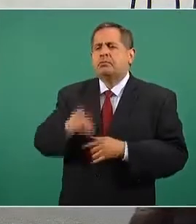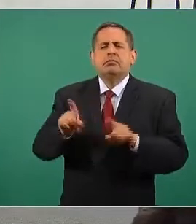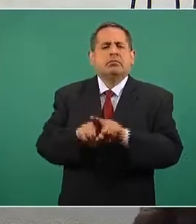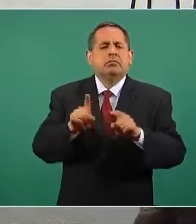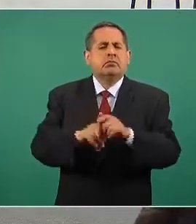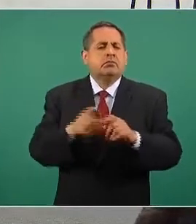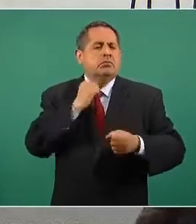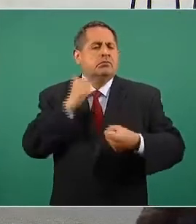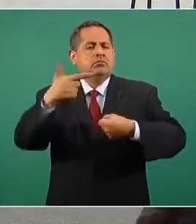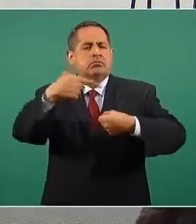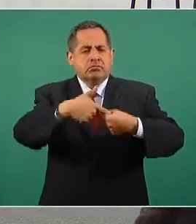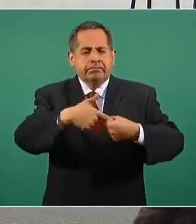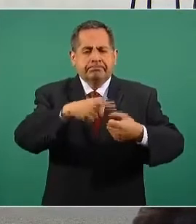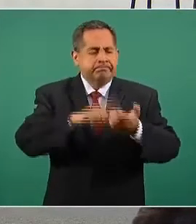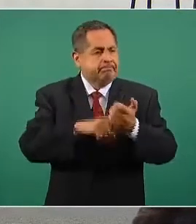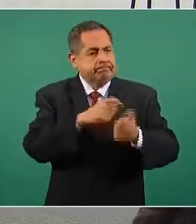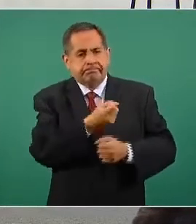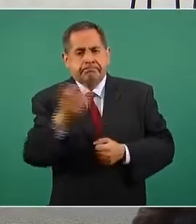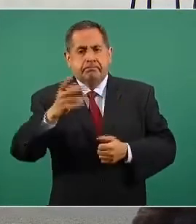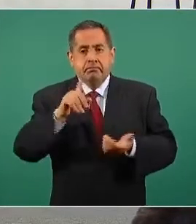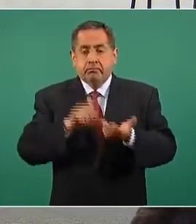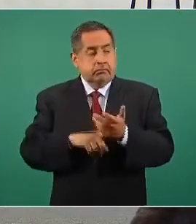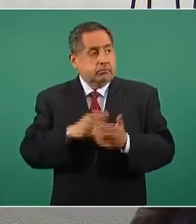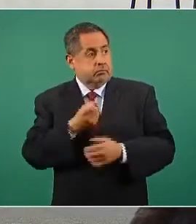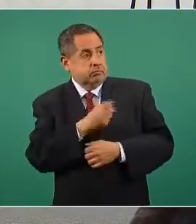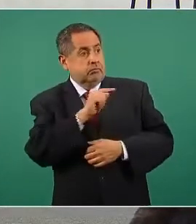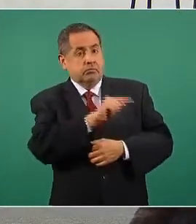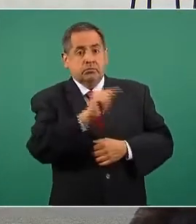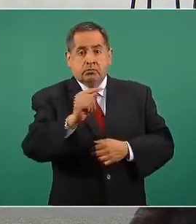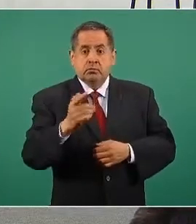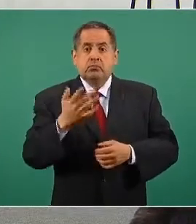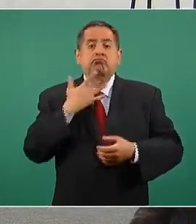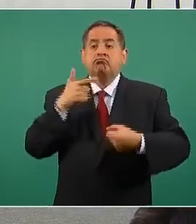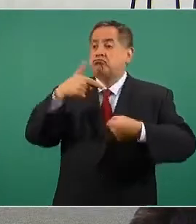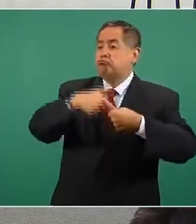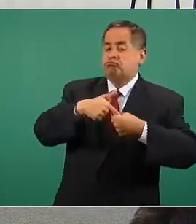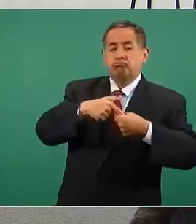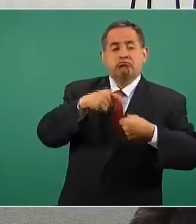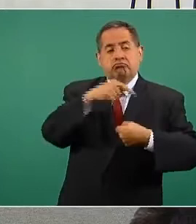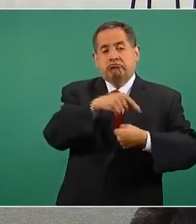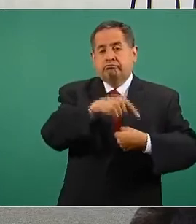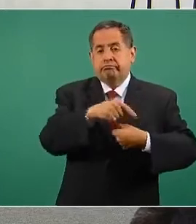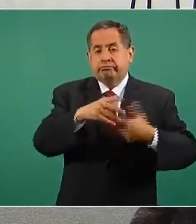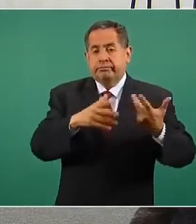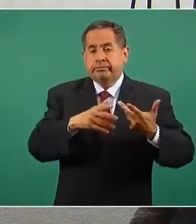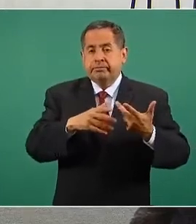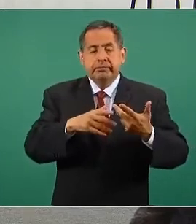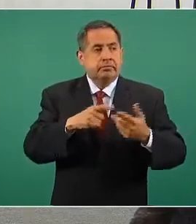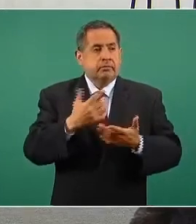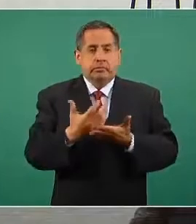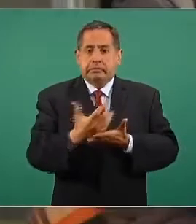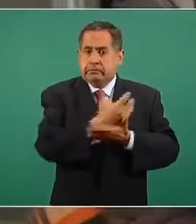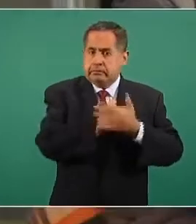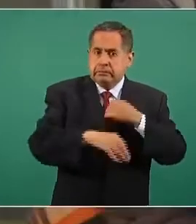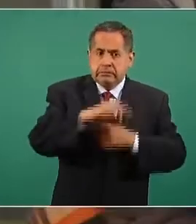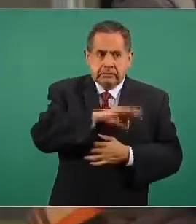gasolinas, que hay gasolineras que tienen unos márgenes de